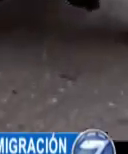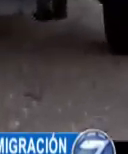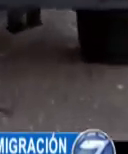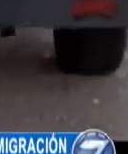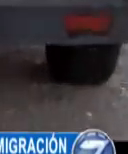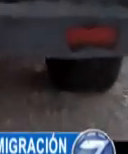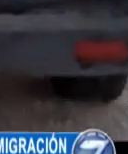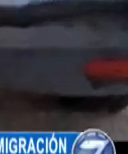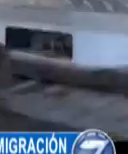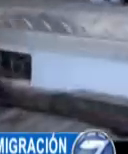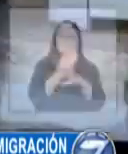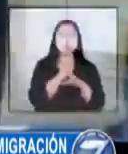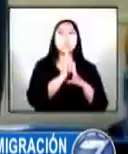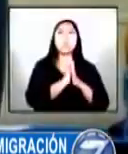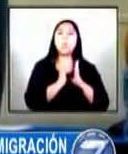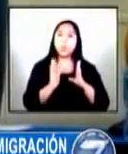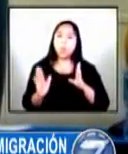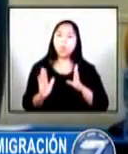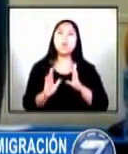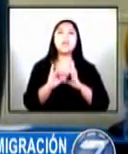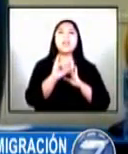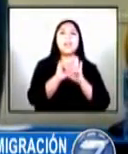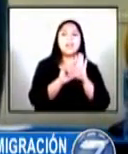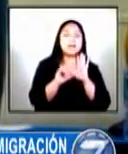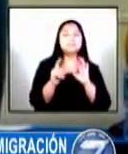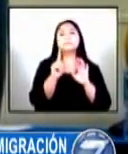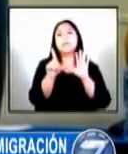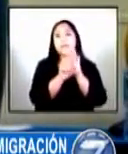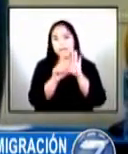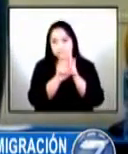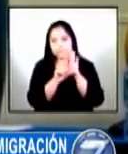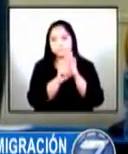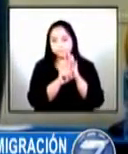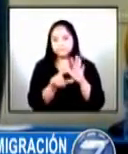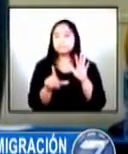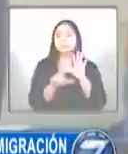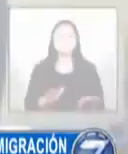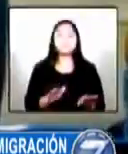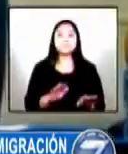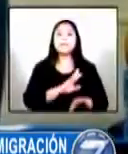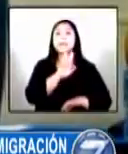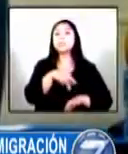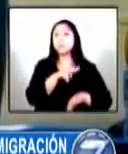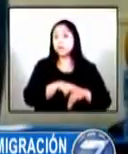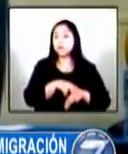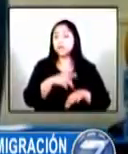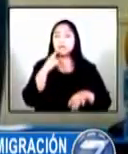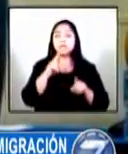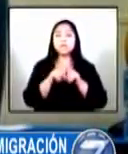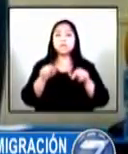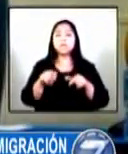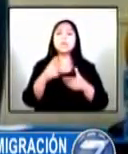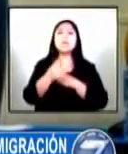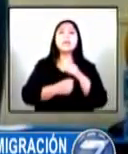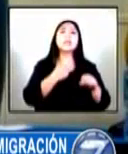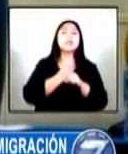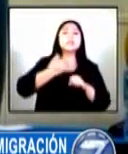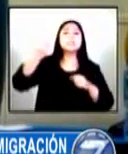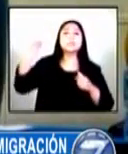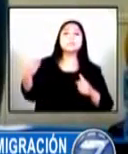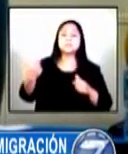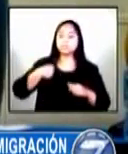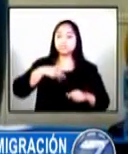ordenada, regular, circular, pero sobre todo optativa. El año pasado nos adherimos a